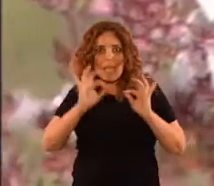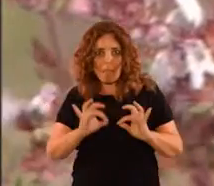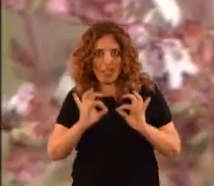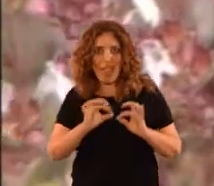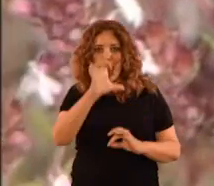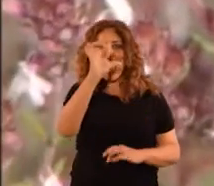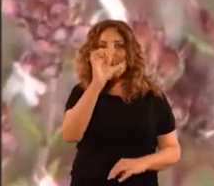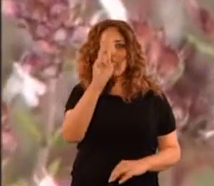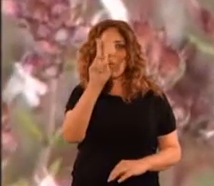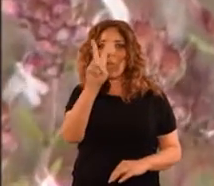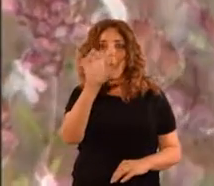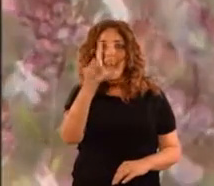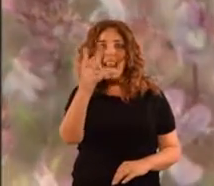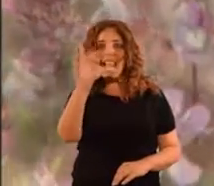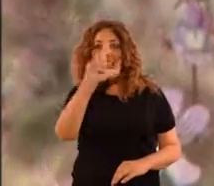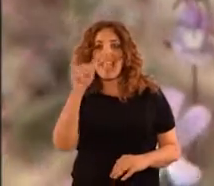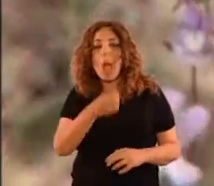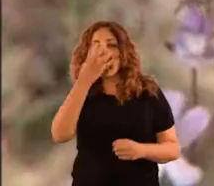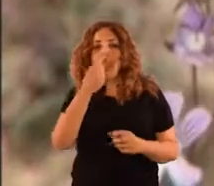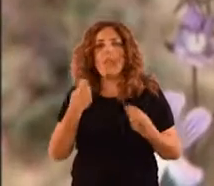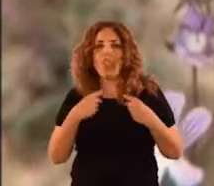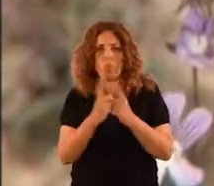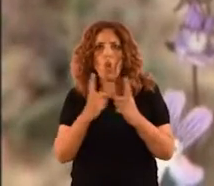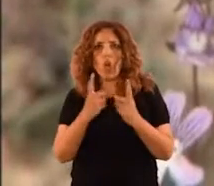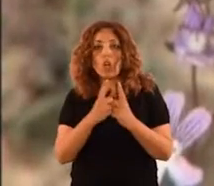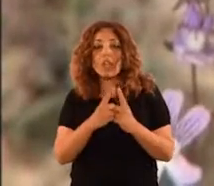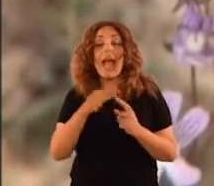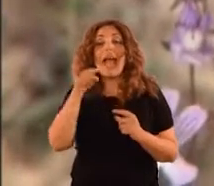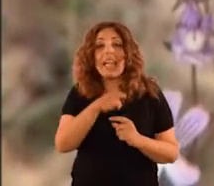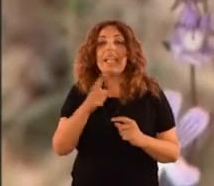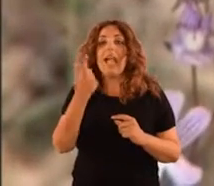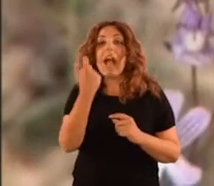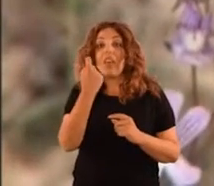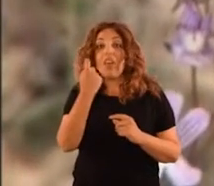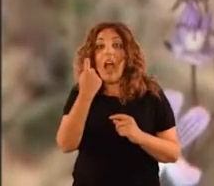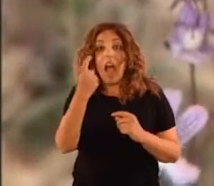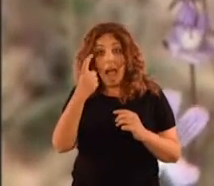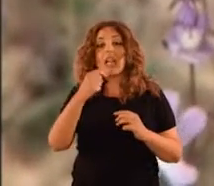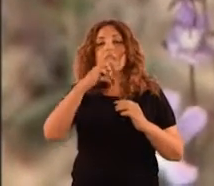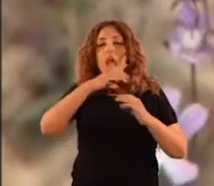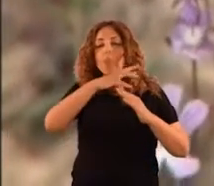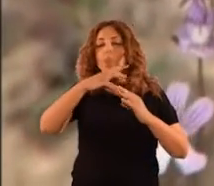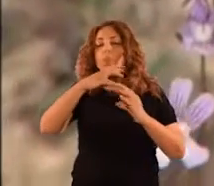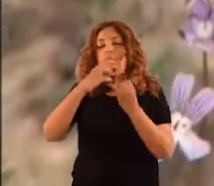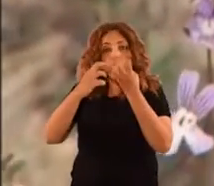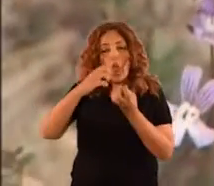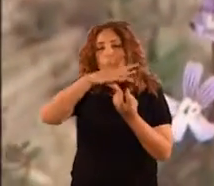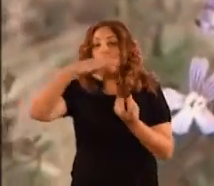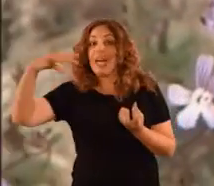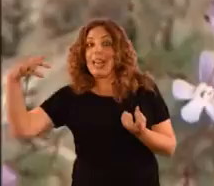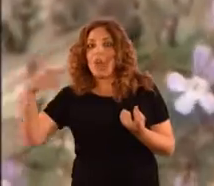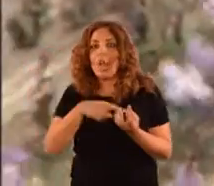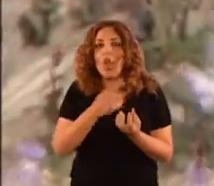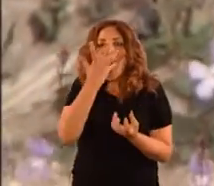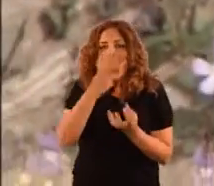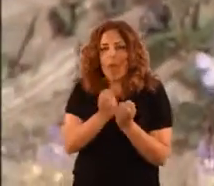exclusivas de este paraje, como la espuelilla, planta anual de vida muy fugaz, que para asegurarse la polinización